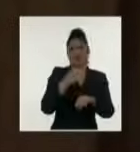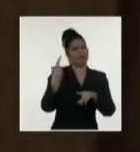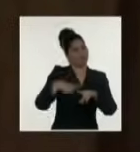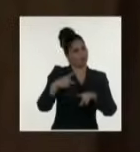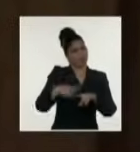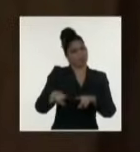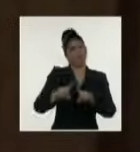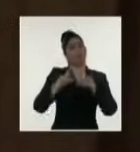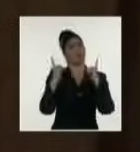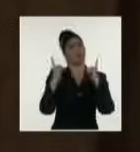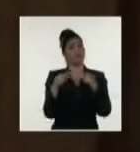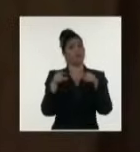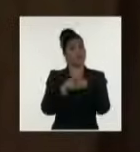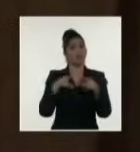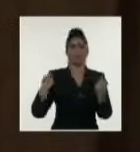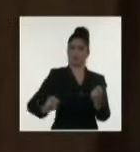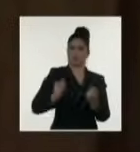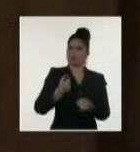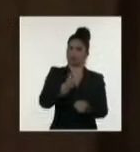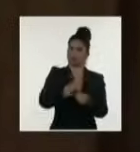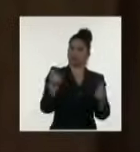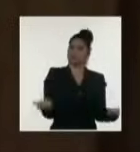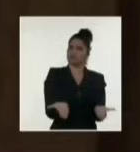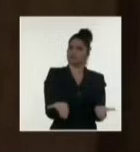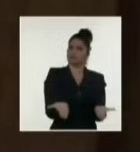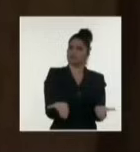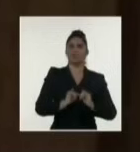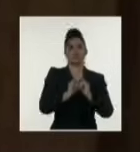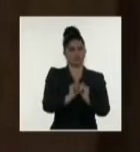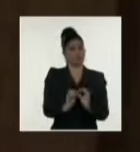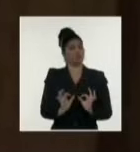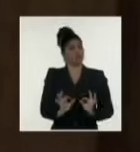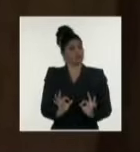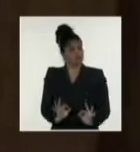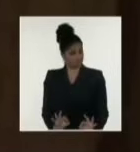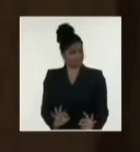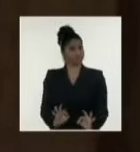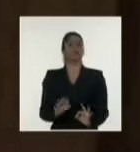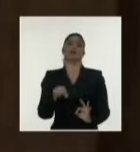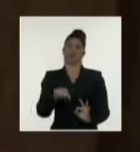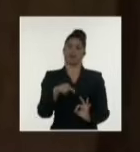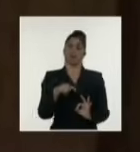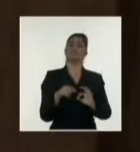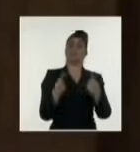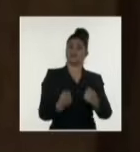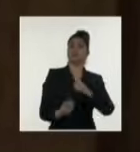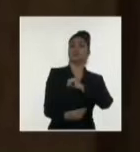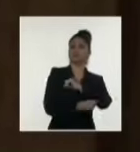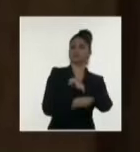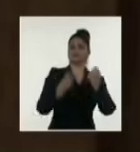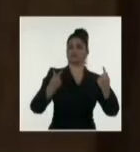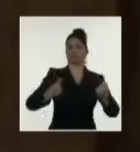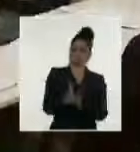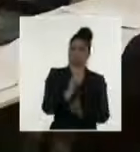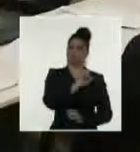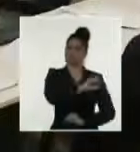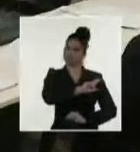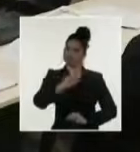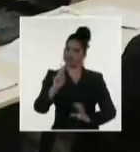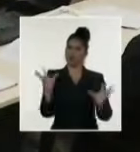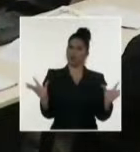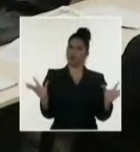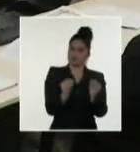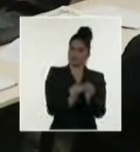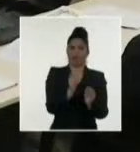deficiencia reafirmamos la convicción de avanzar en la recuperación de la economía del país y el nivel de vida del pueblo el